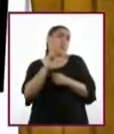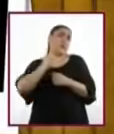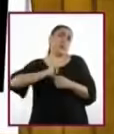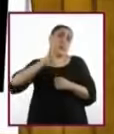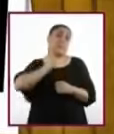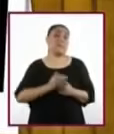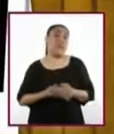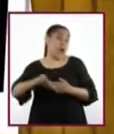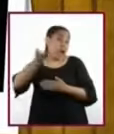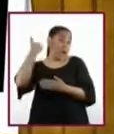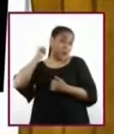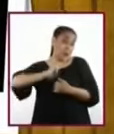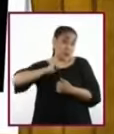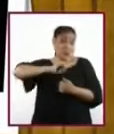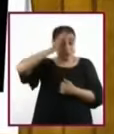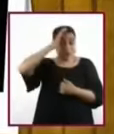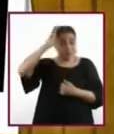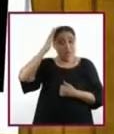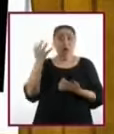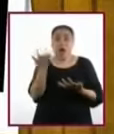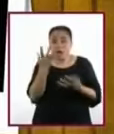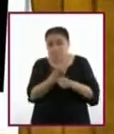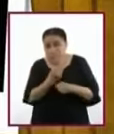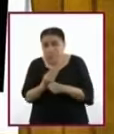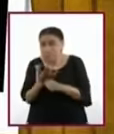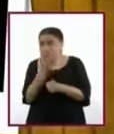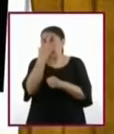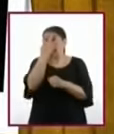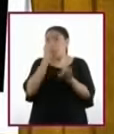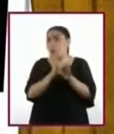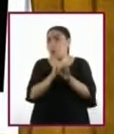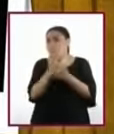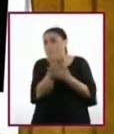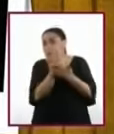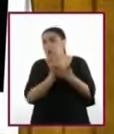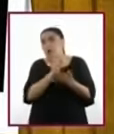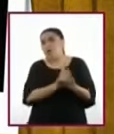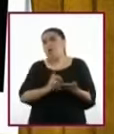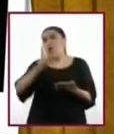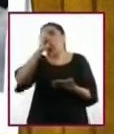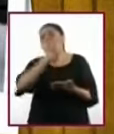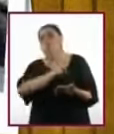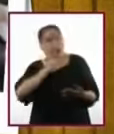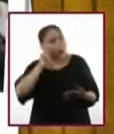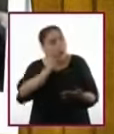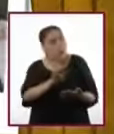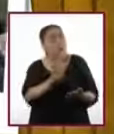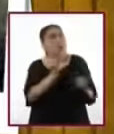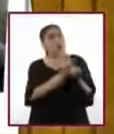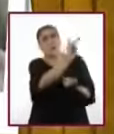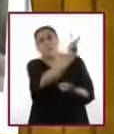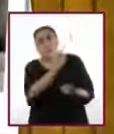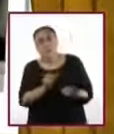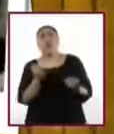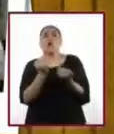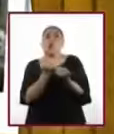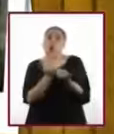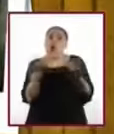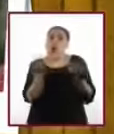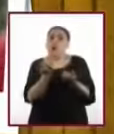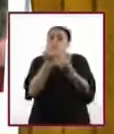la época prehispánica solían elaborarse para representar a los dioses y hacerlos más tangibles. También se hacían ritos y ofrendas